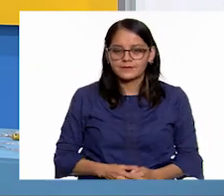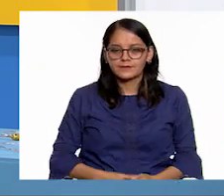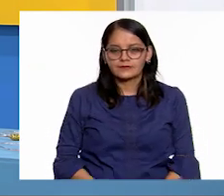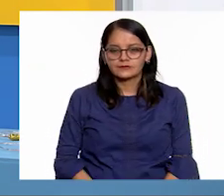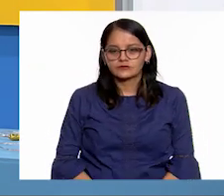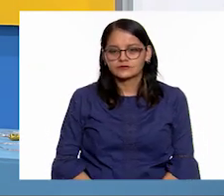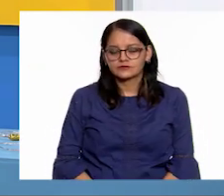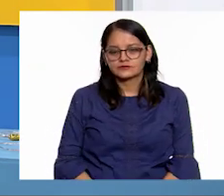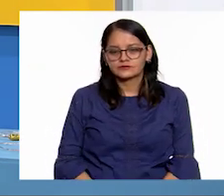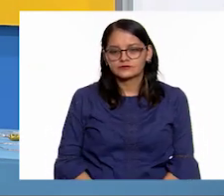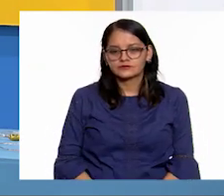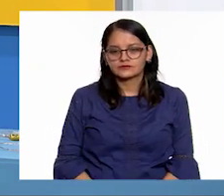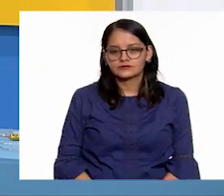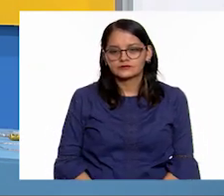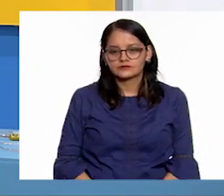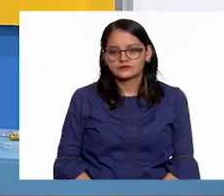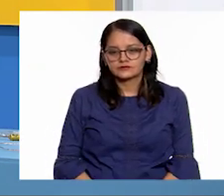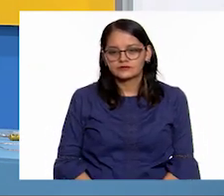muestro.